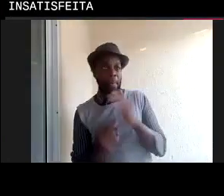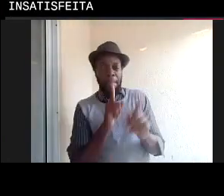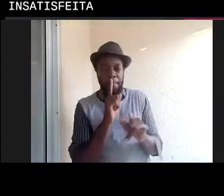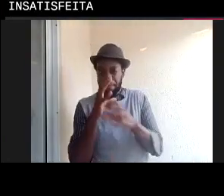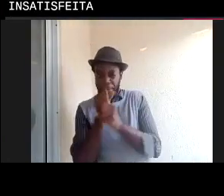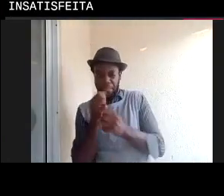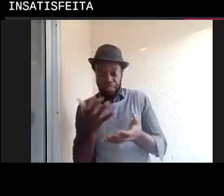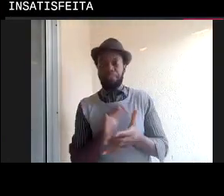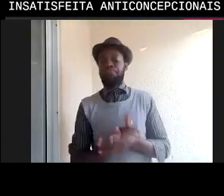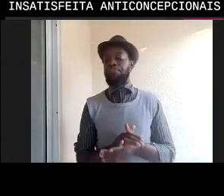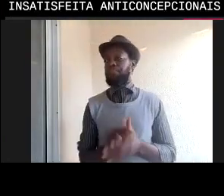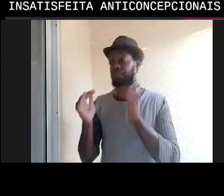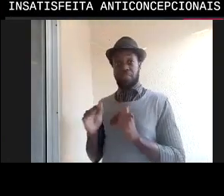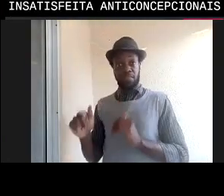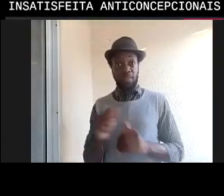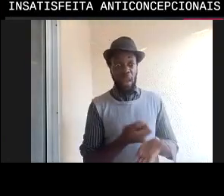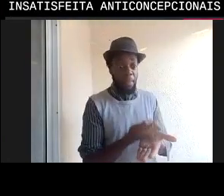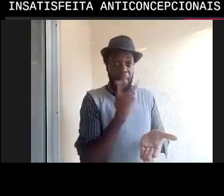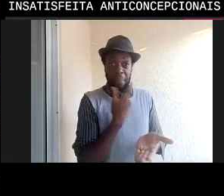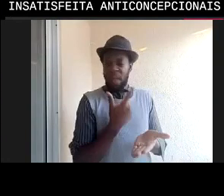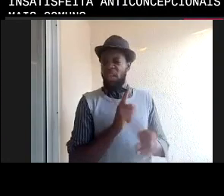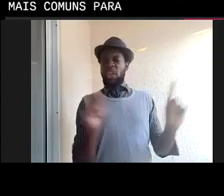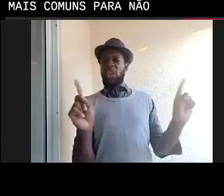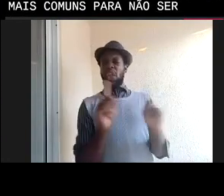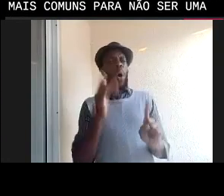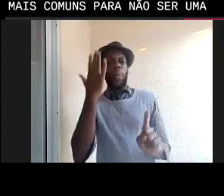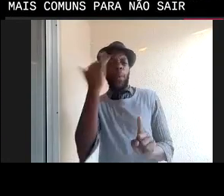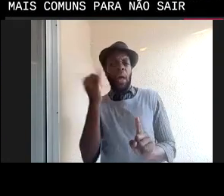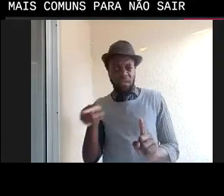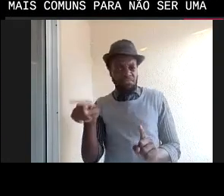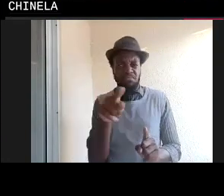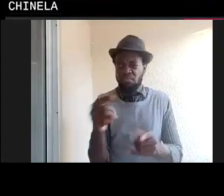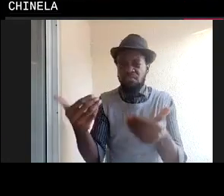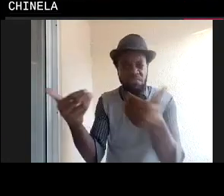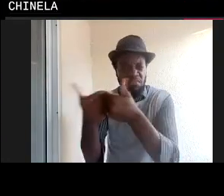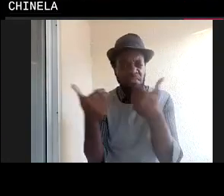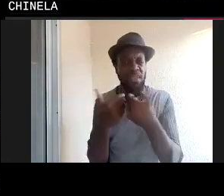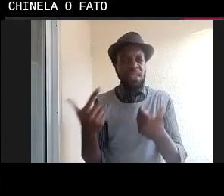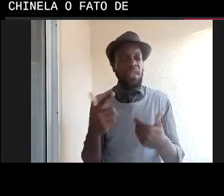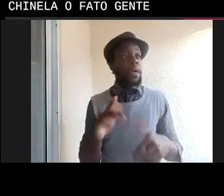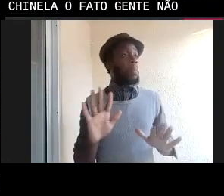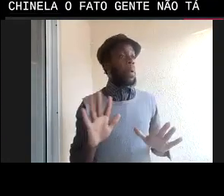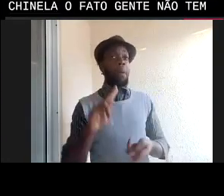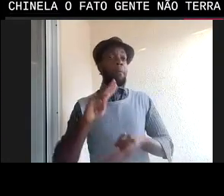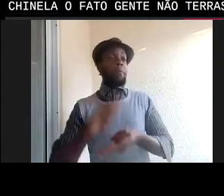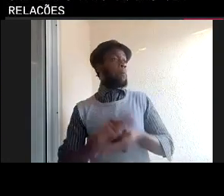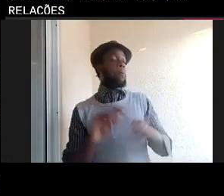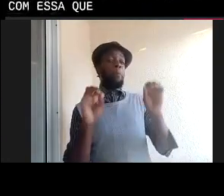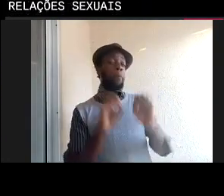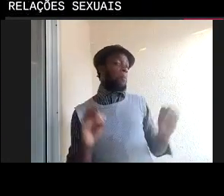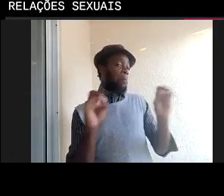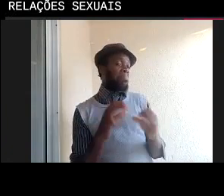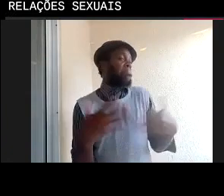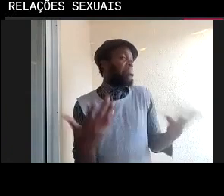las razones más comunes para no usar anticonceptivos son el hecho de no tener relaciones sexuales o de tener